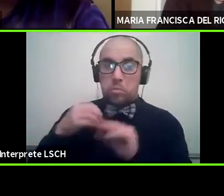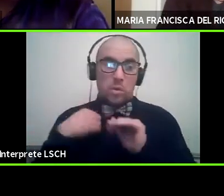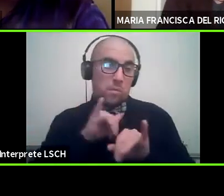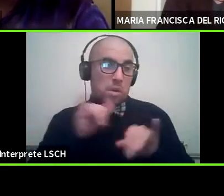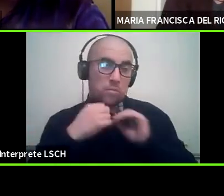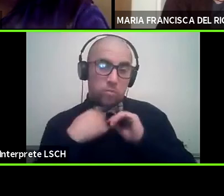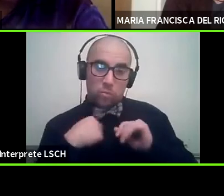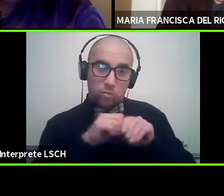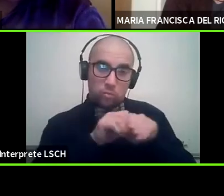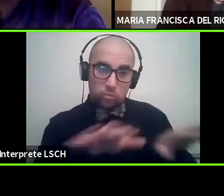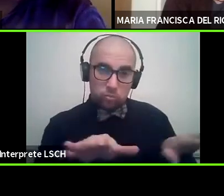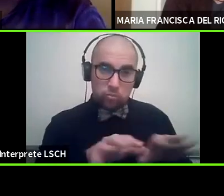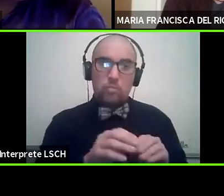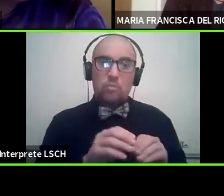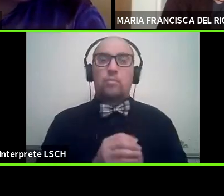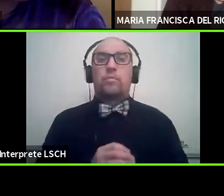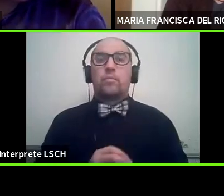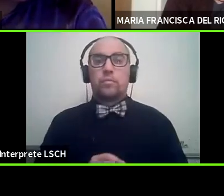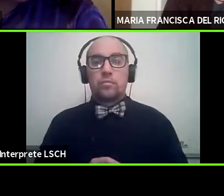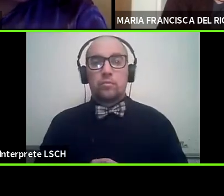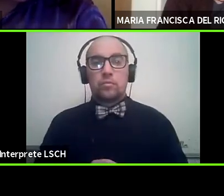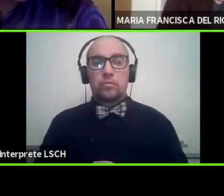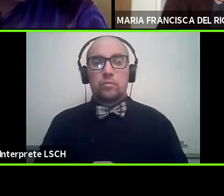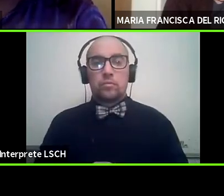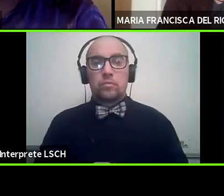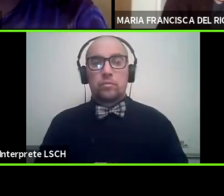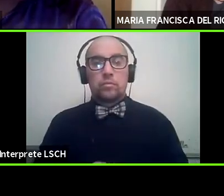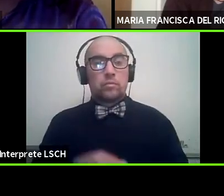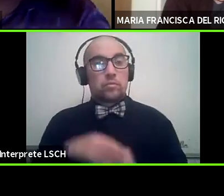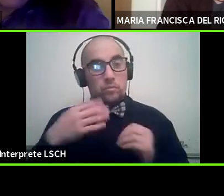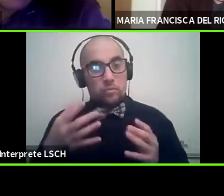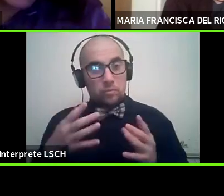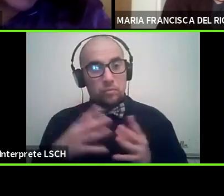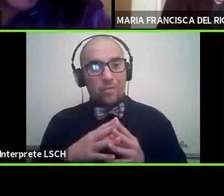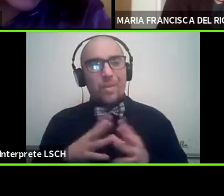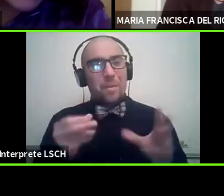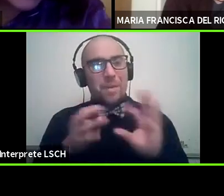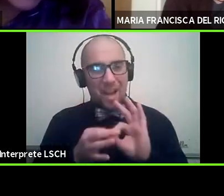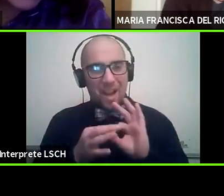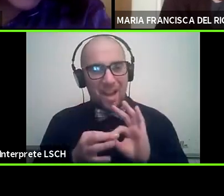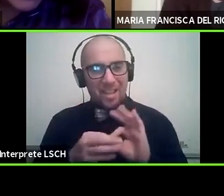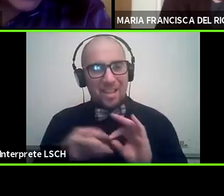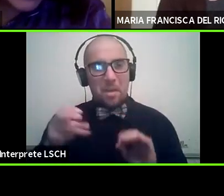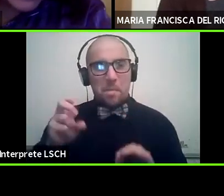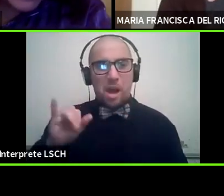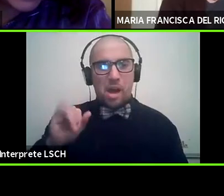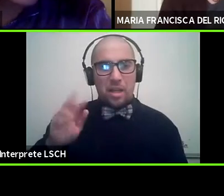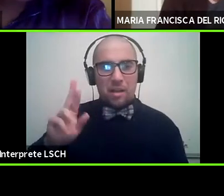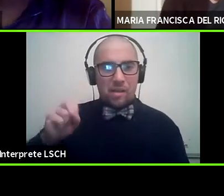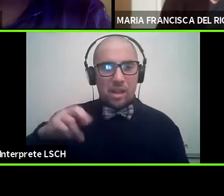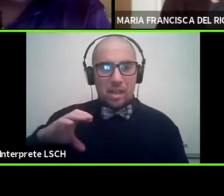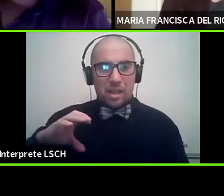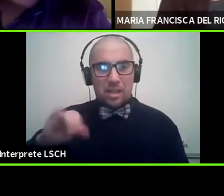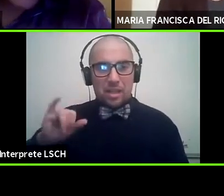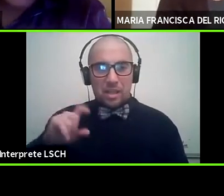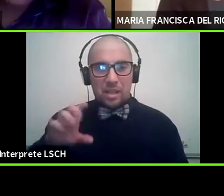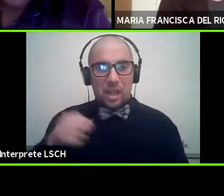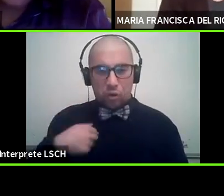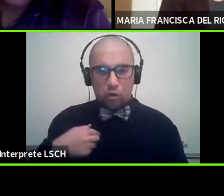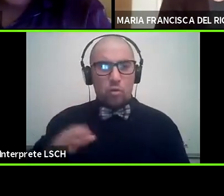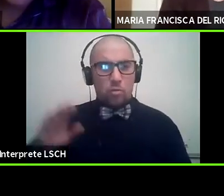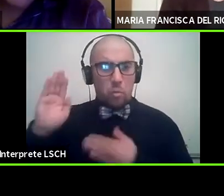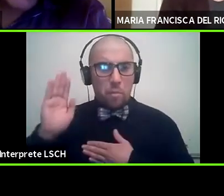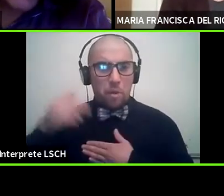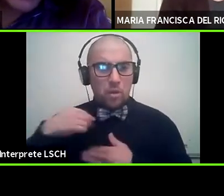compartimos, divulgamos este conocimiento. Muchas gracias María Francisca, así que me comprometo a